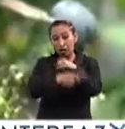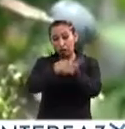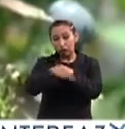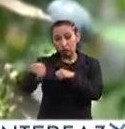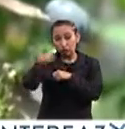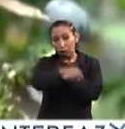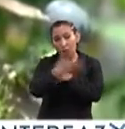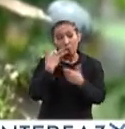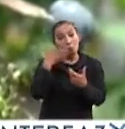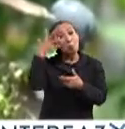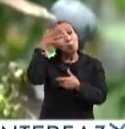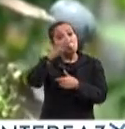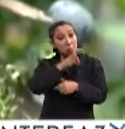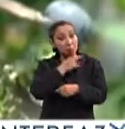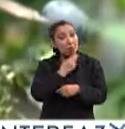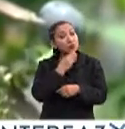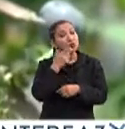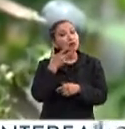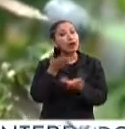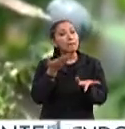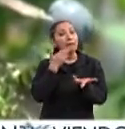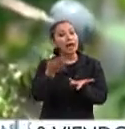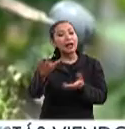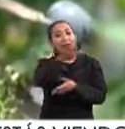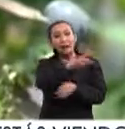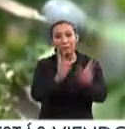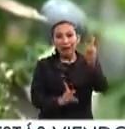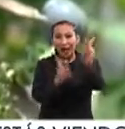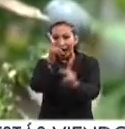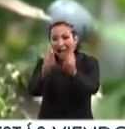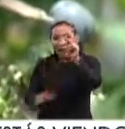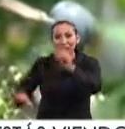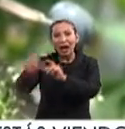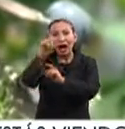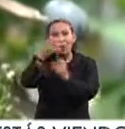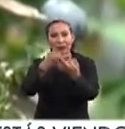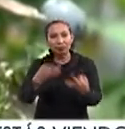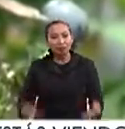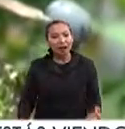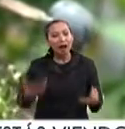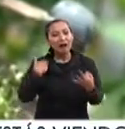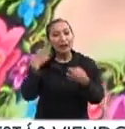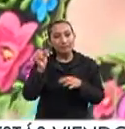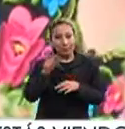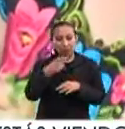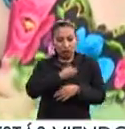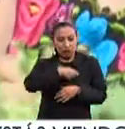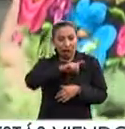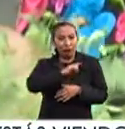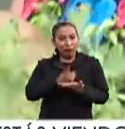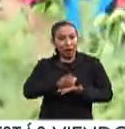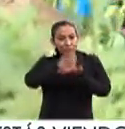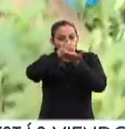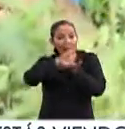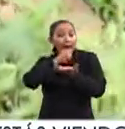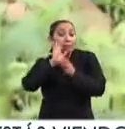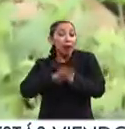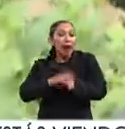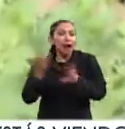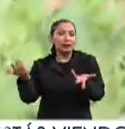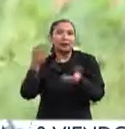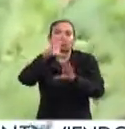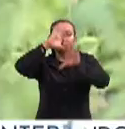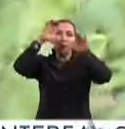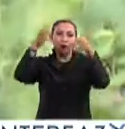es una prometedora alternativa para el futuro bienestar de cultivos, agua, tierra, nuestra propia salud y, lo más importante,